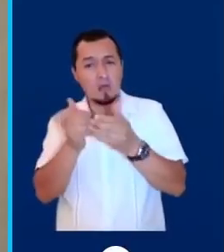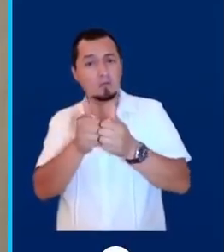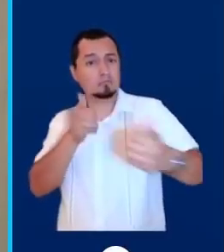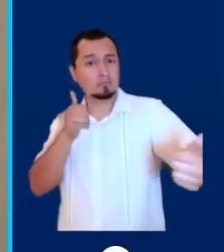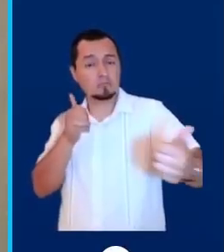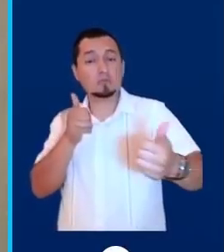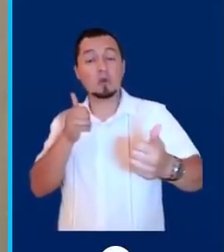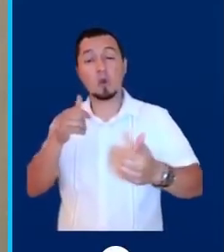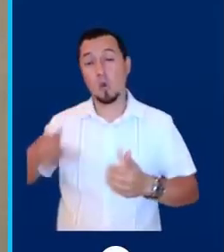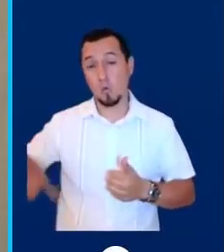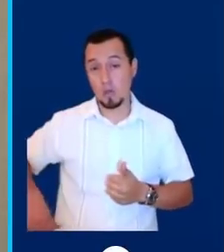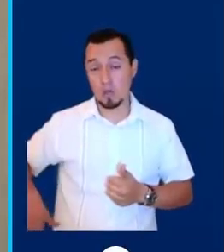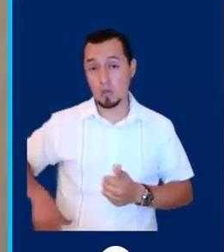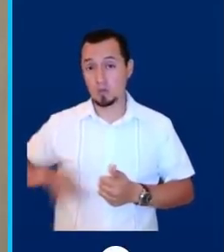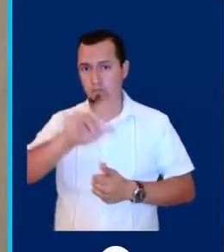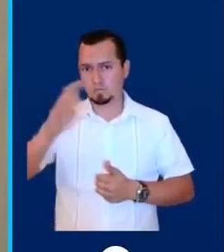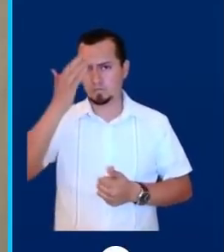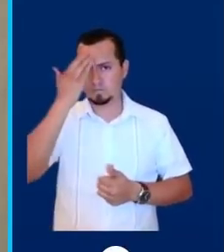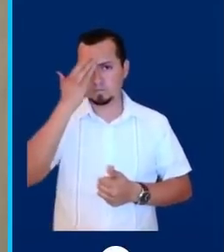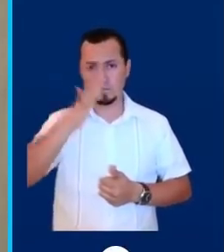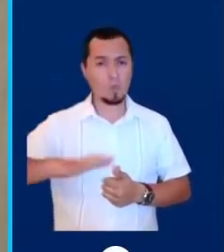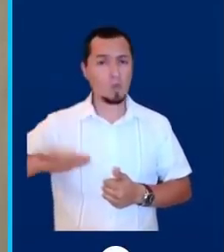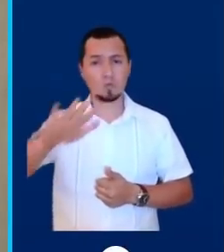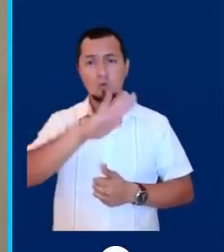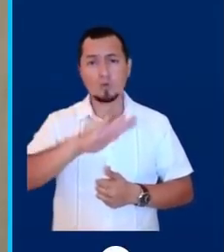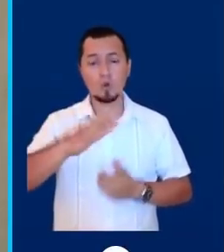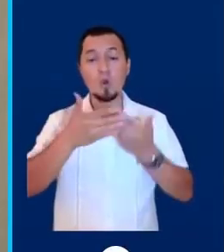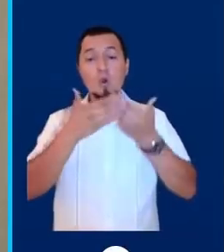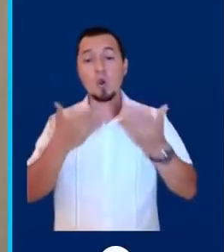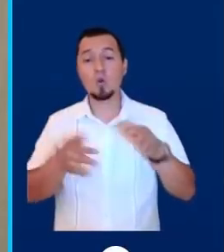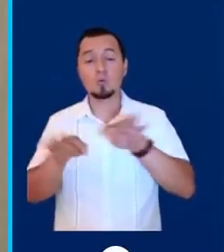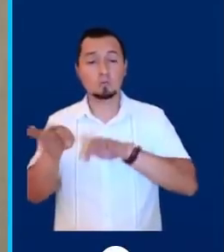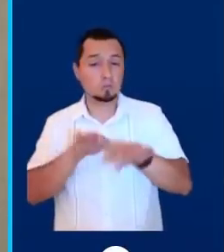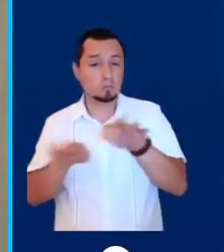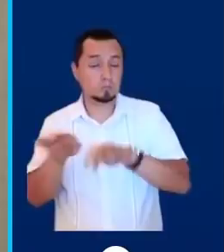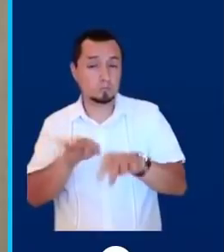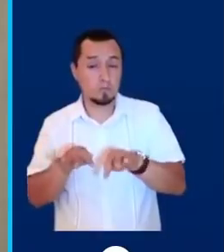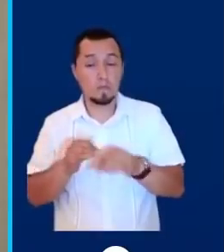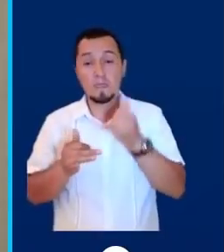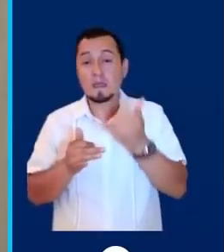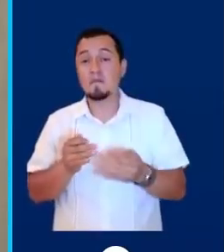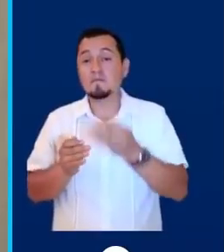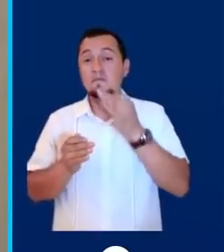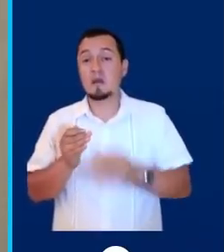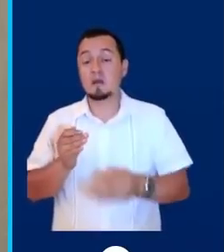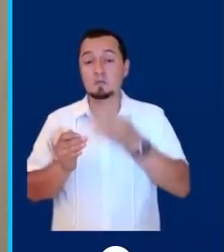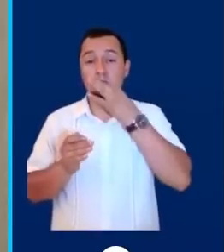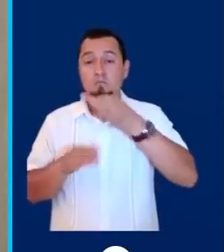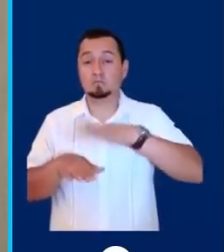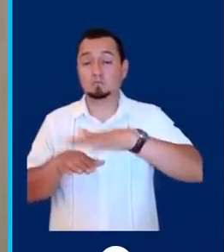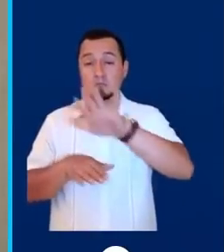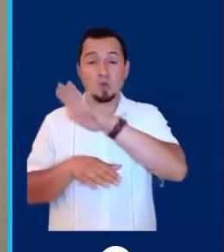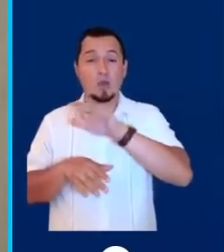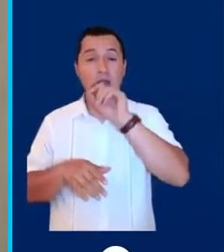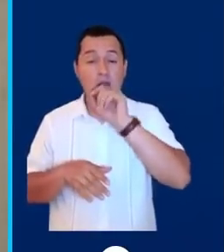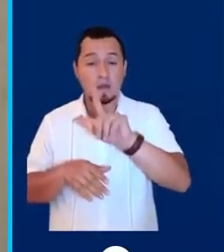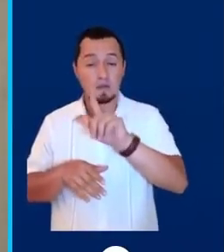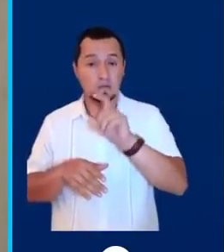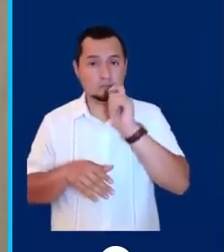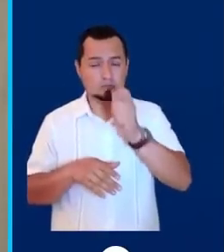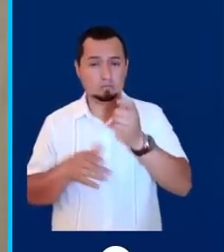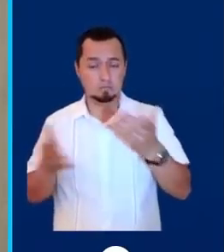A nombre del gobierno de Jalisco, nuestro reconocimiento y nuestro cariño por todo lo que hicieron. Y finalmente decirle a los jaliscienses